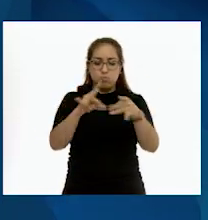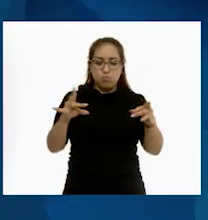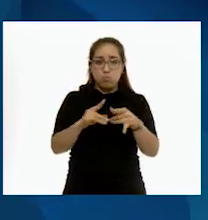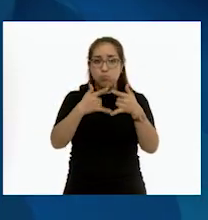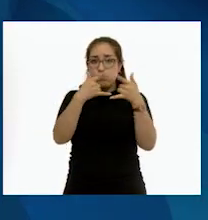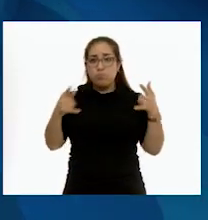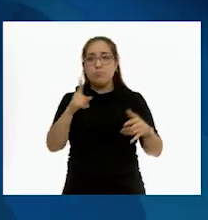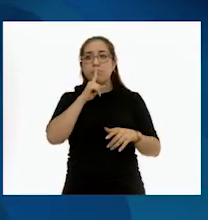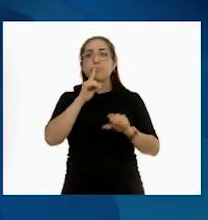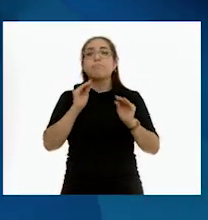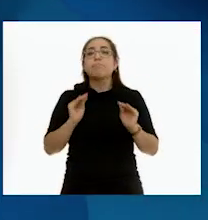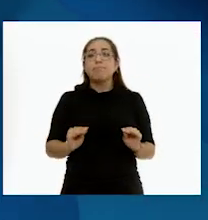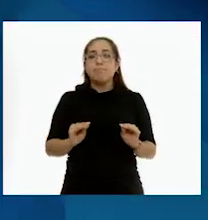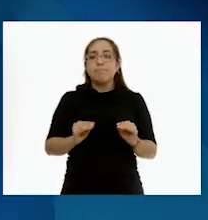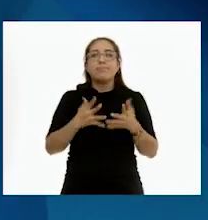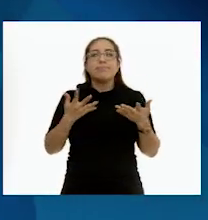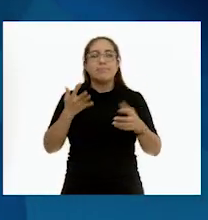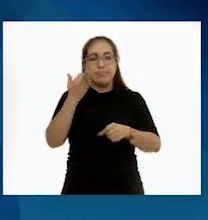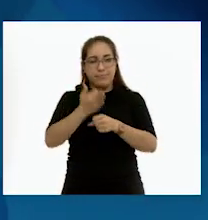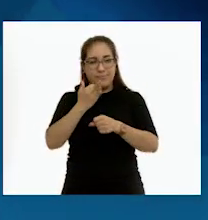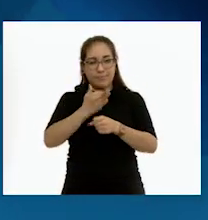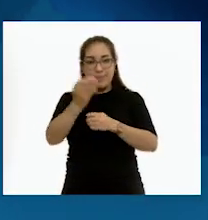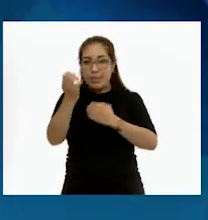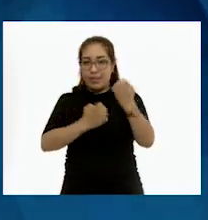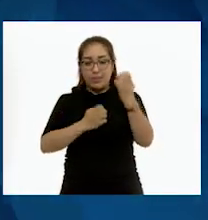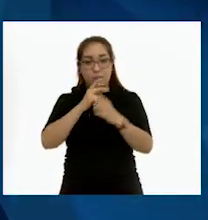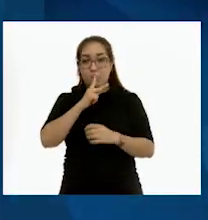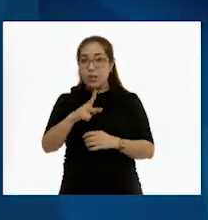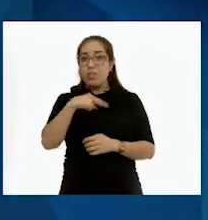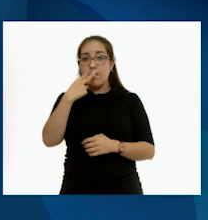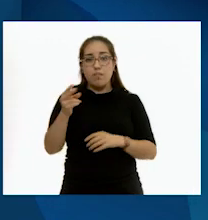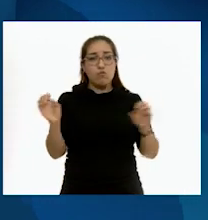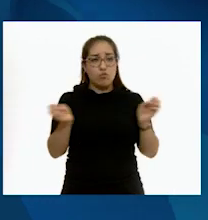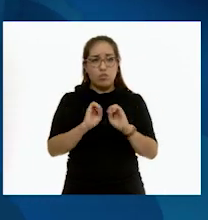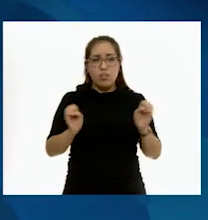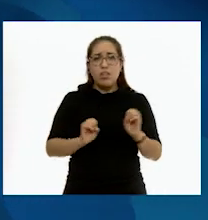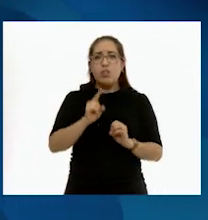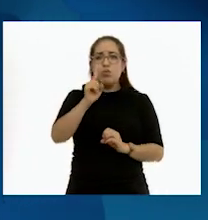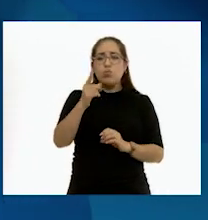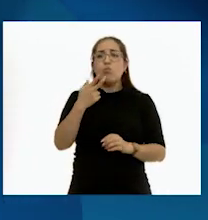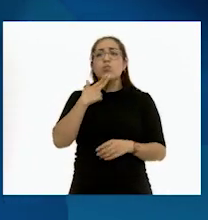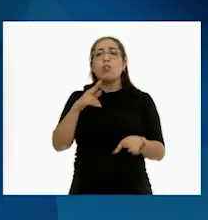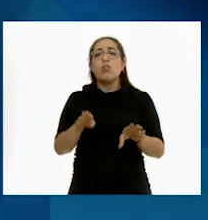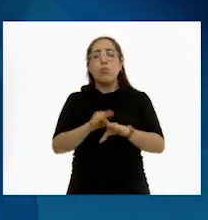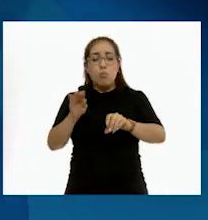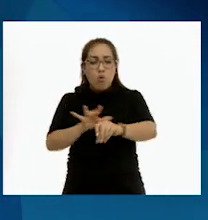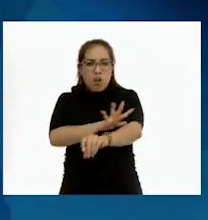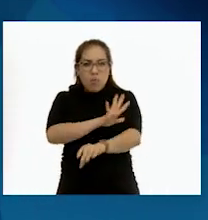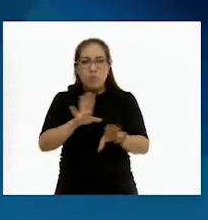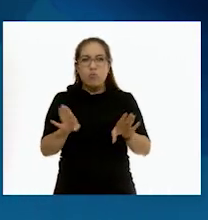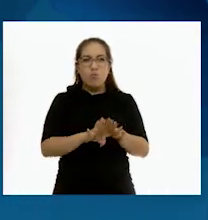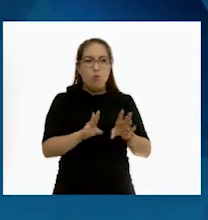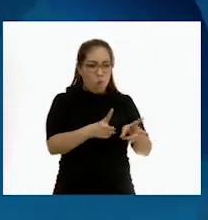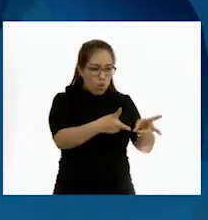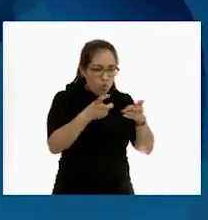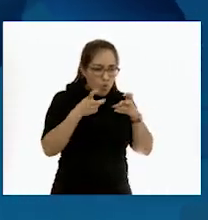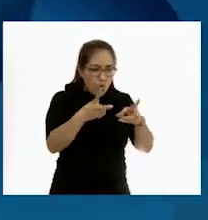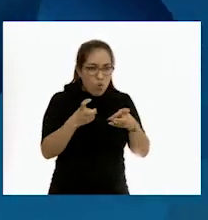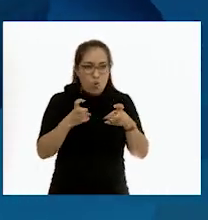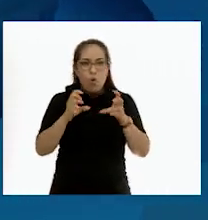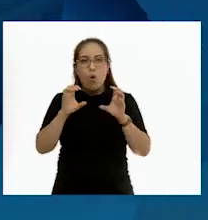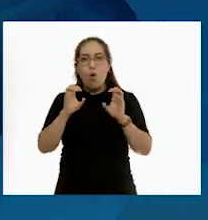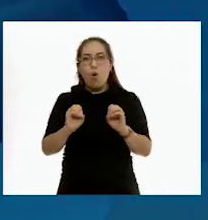palabra? Hagamos un ejercicio sin usar palabras. Trata de mostrar diversas emociones como terror,